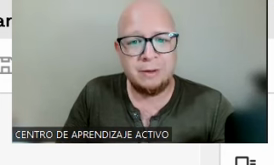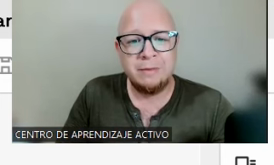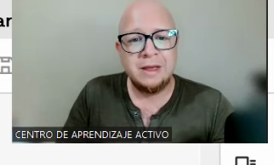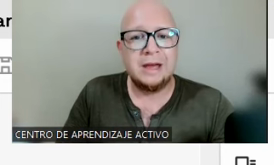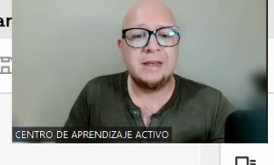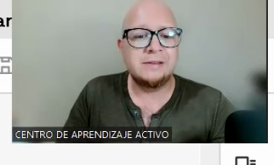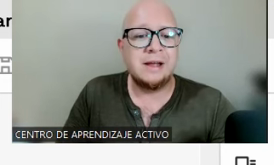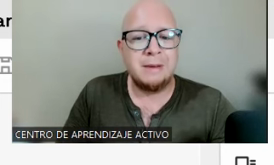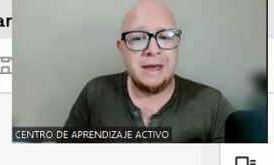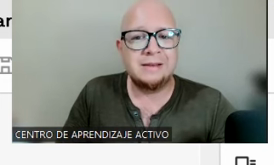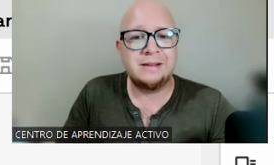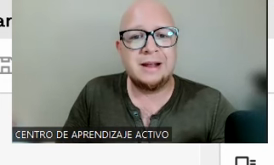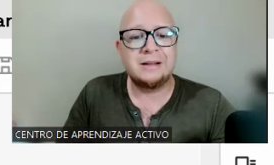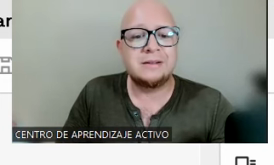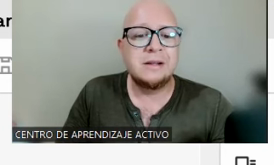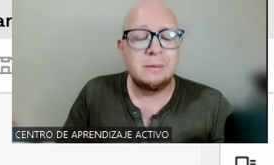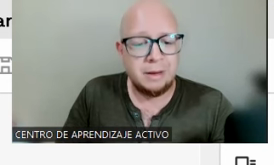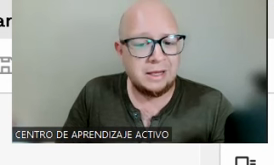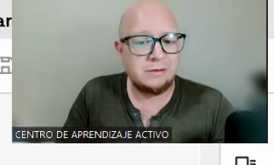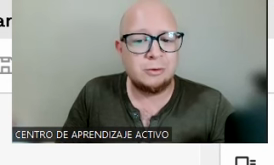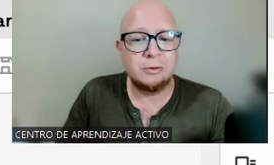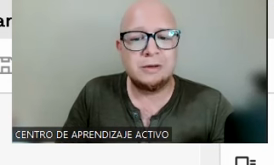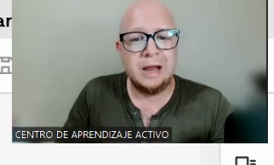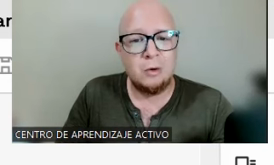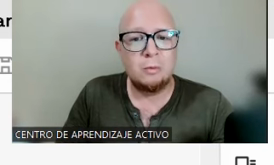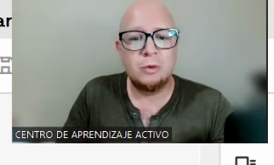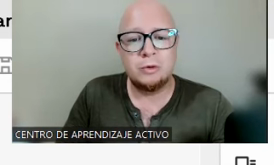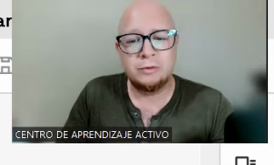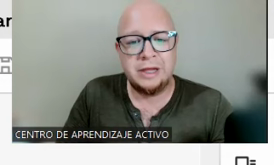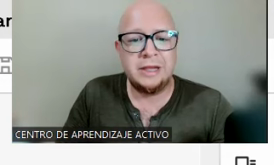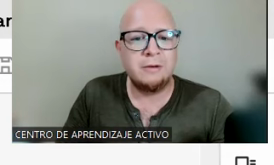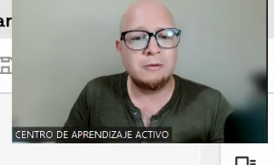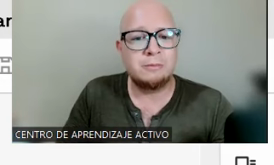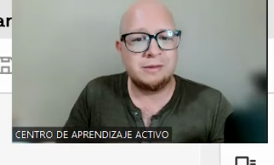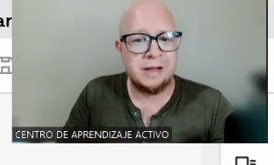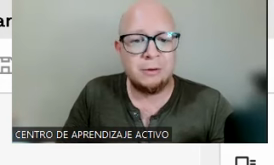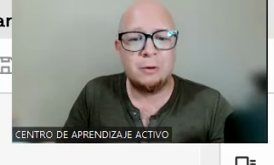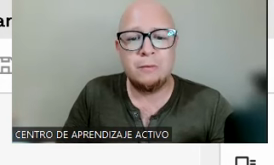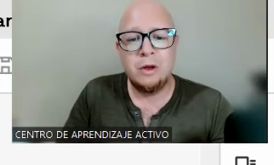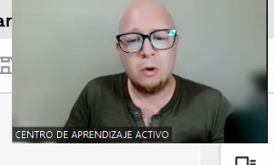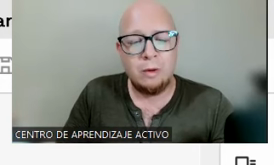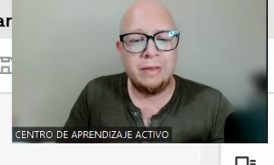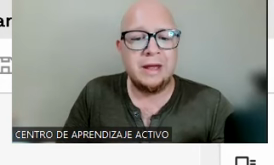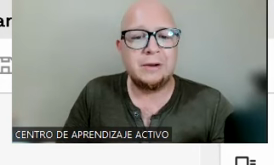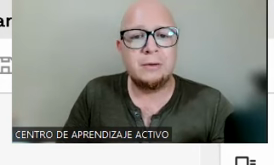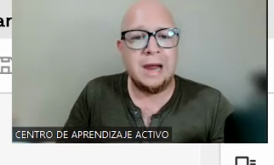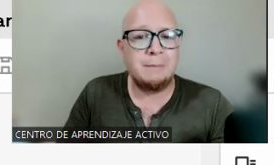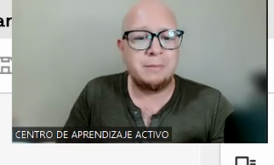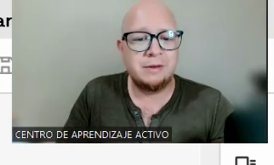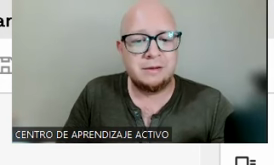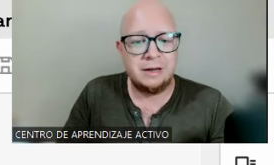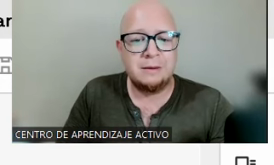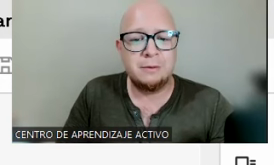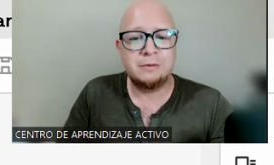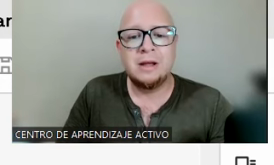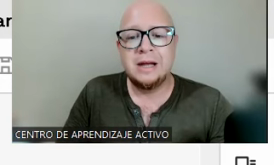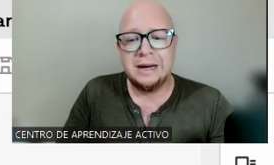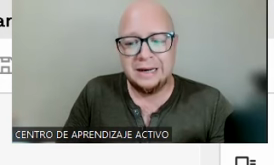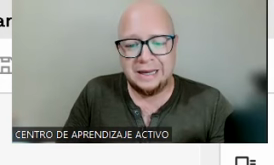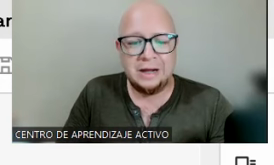conforma. Aquí está maestras, maestros, alumnos, niños, pizarrón, cuaderno, lápiz,